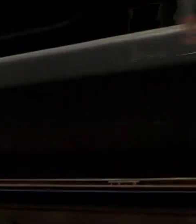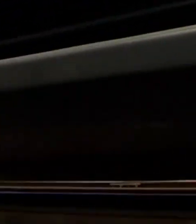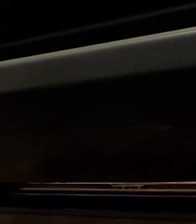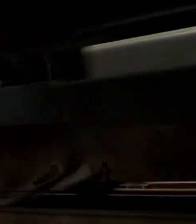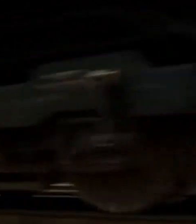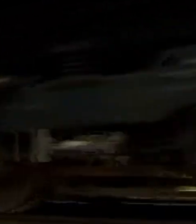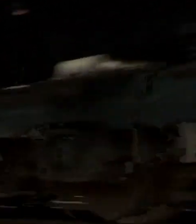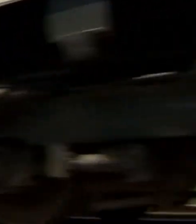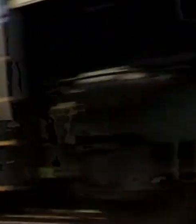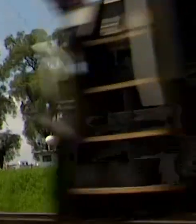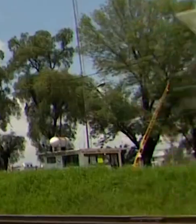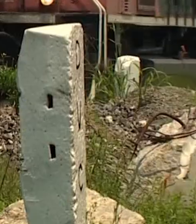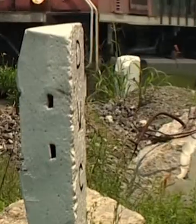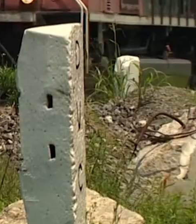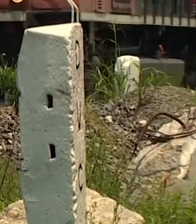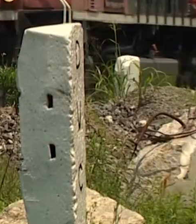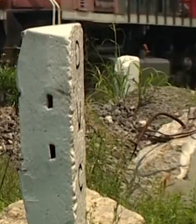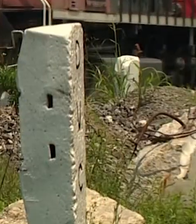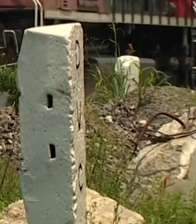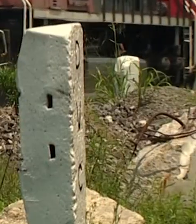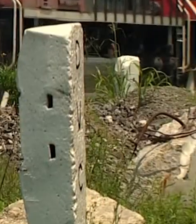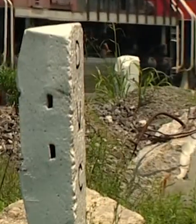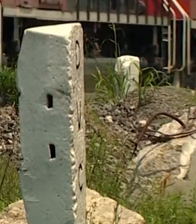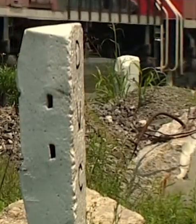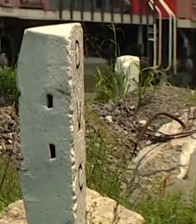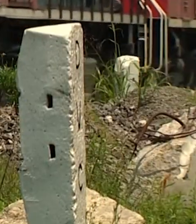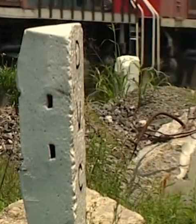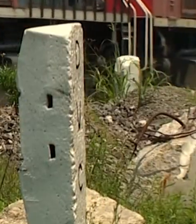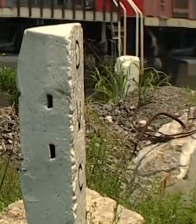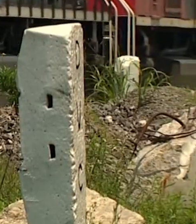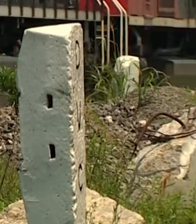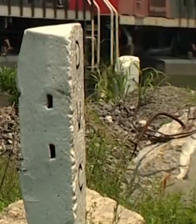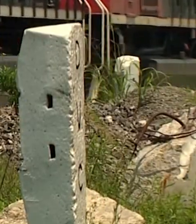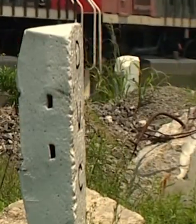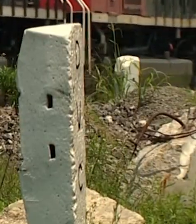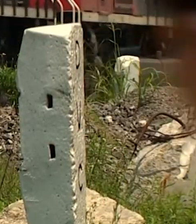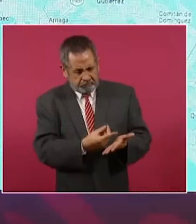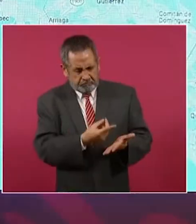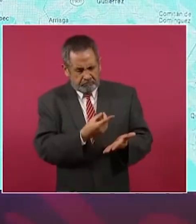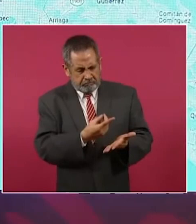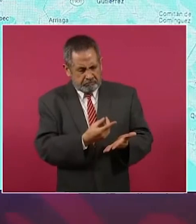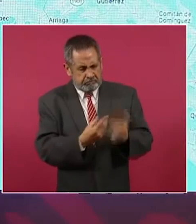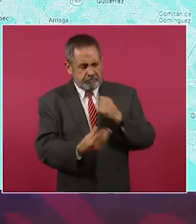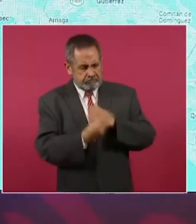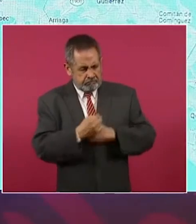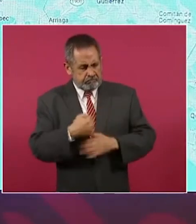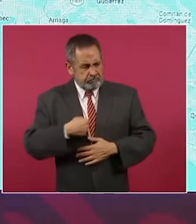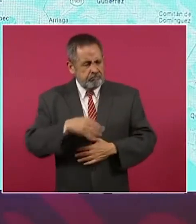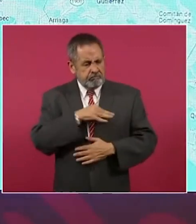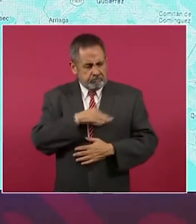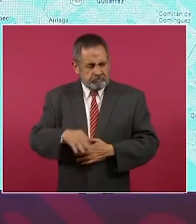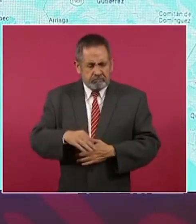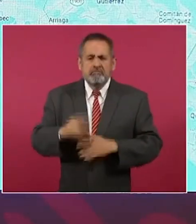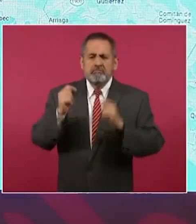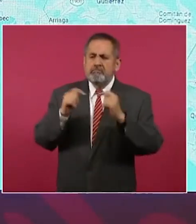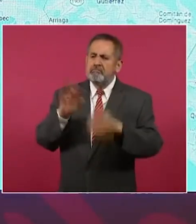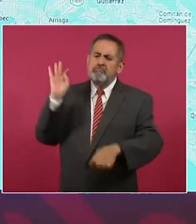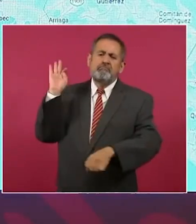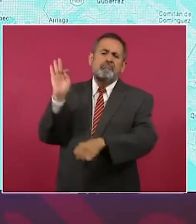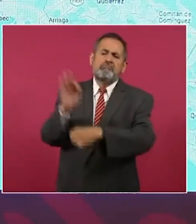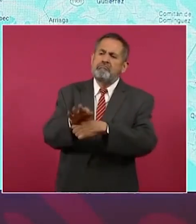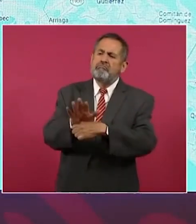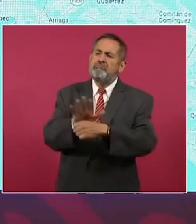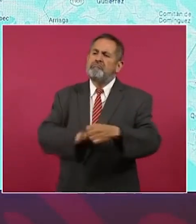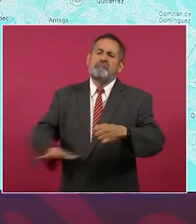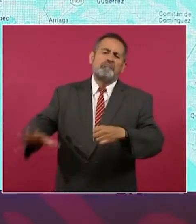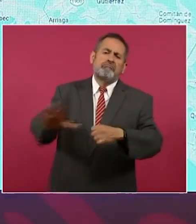una estructura complementaria al Canal de Panamá. En su conferencia matutina, el mandatario también confirmó que sí se estaban llevando a